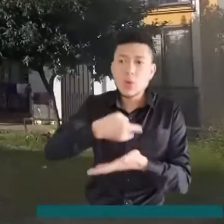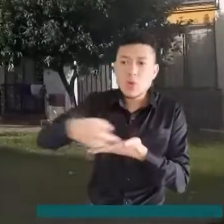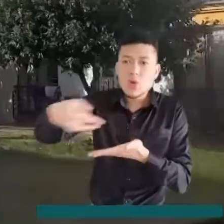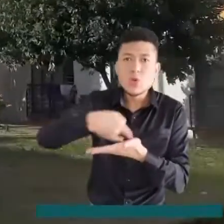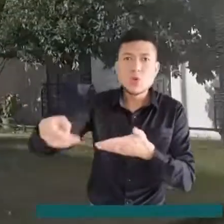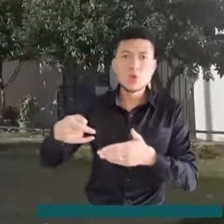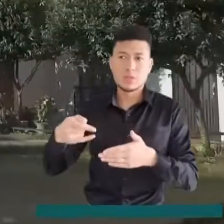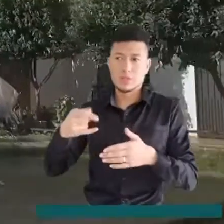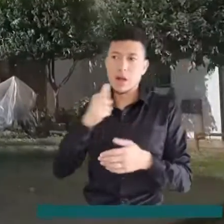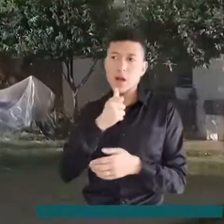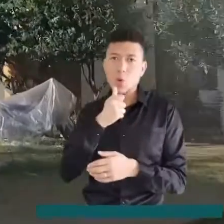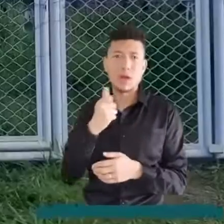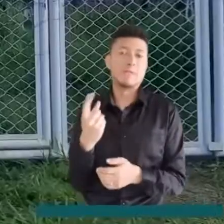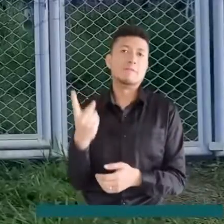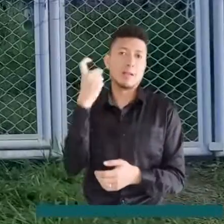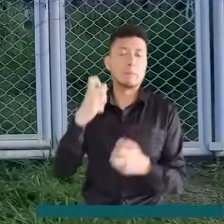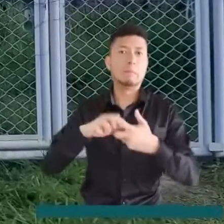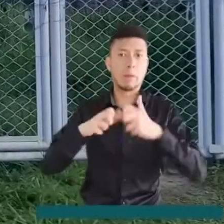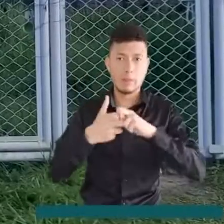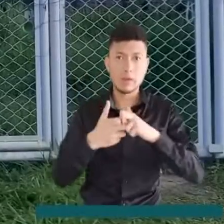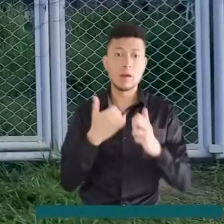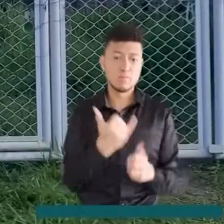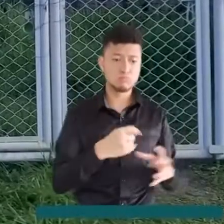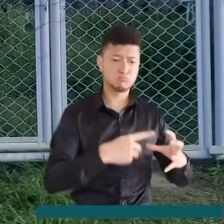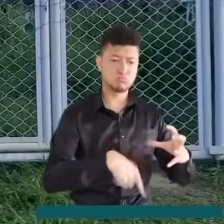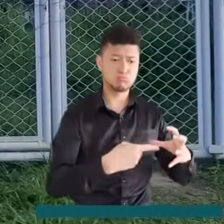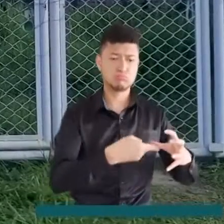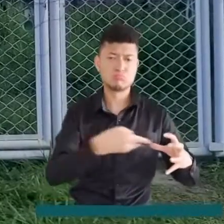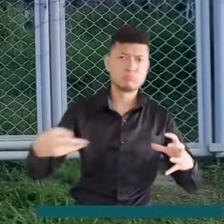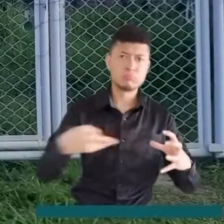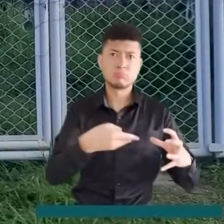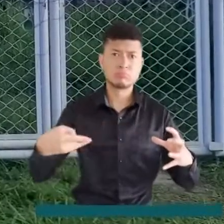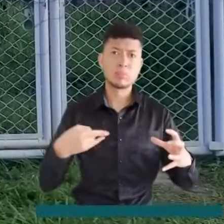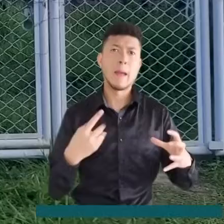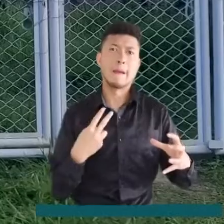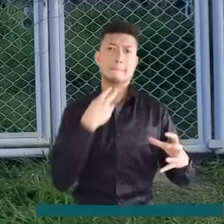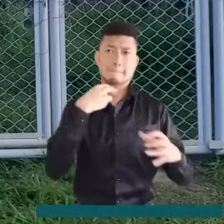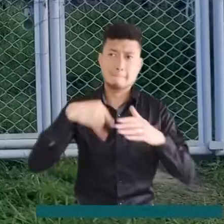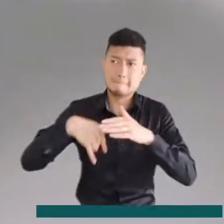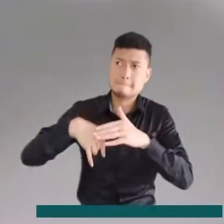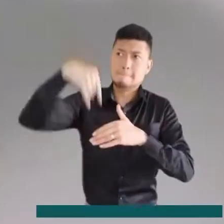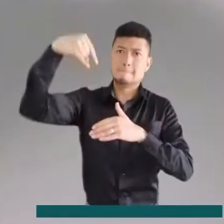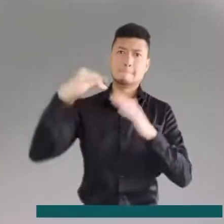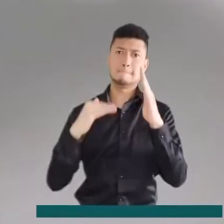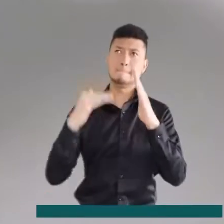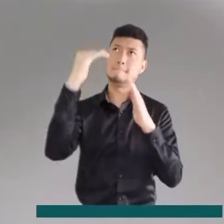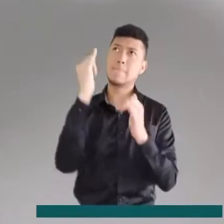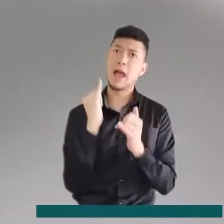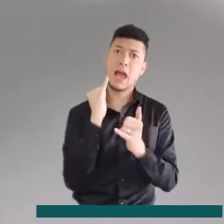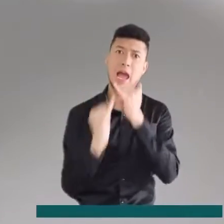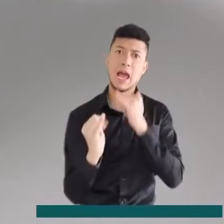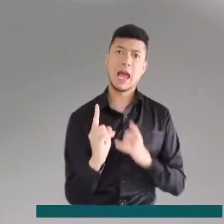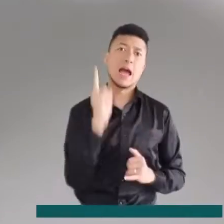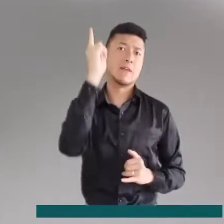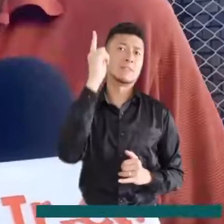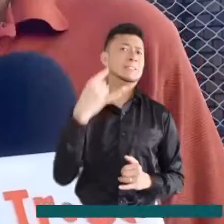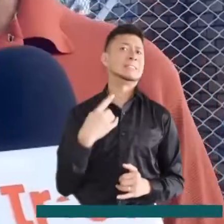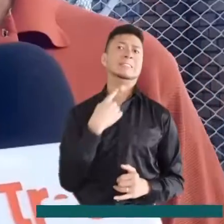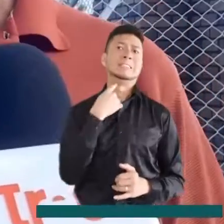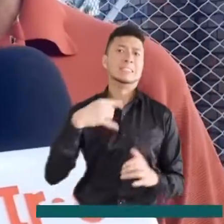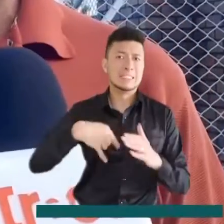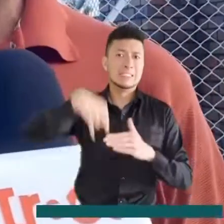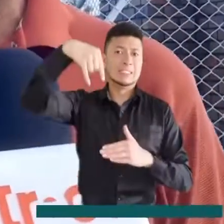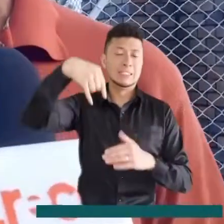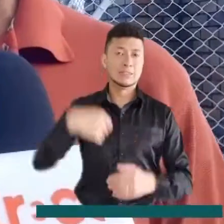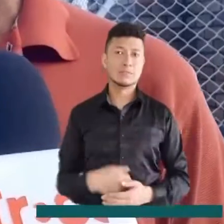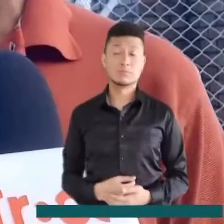problemas con el suministro de agua al sector. Sumado a esto, la planta de bombeo parece no tener la capacidad para llegar hasta los pisos superiores. Pues es una